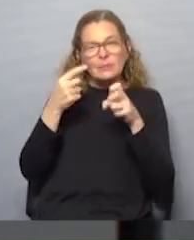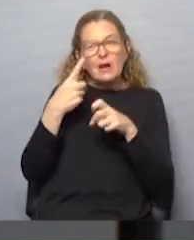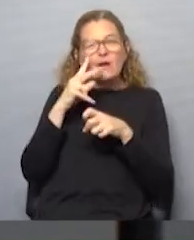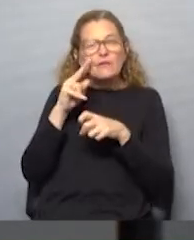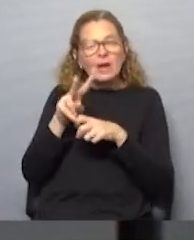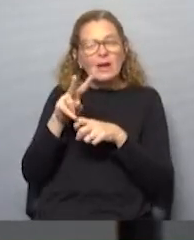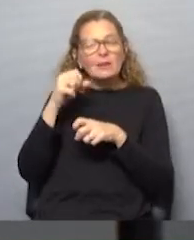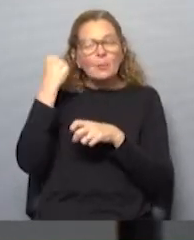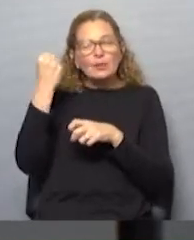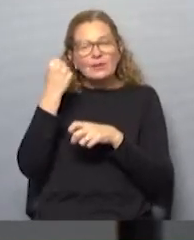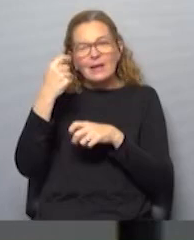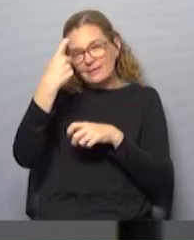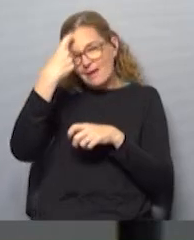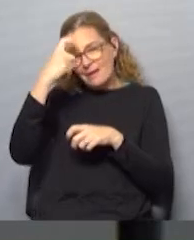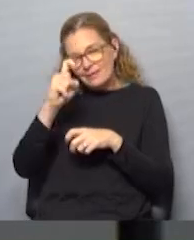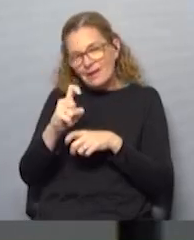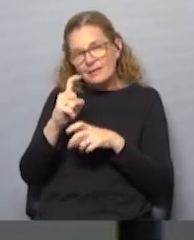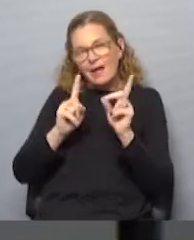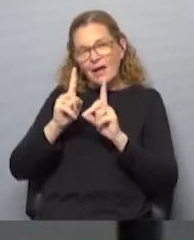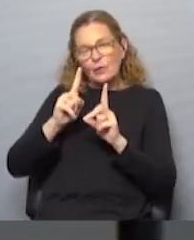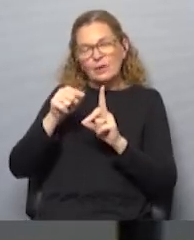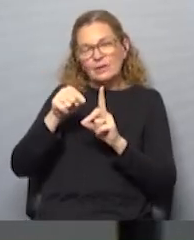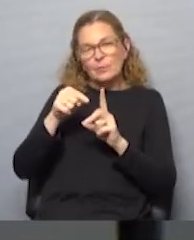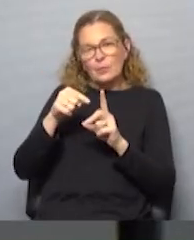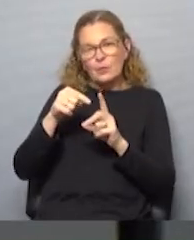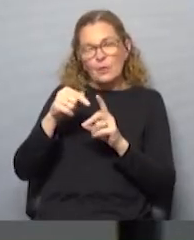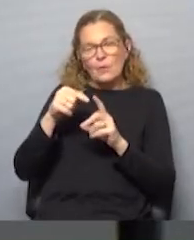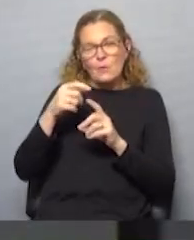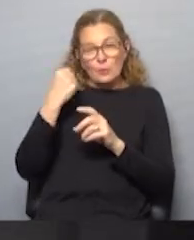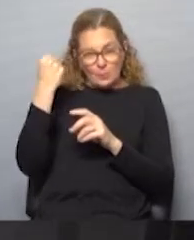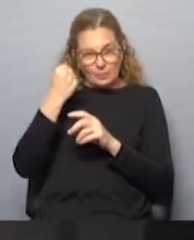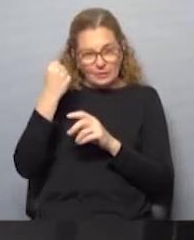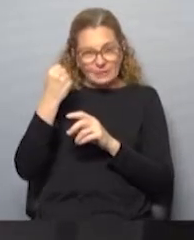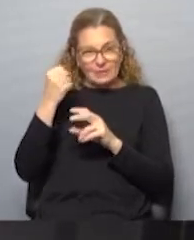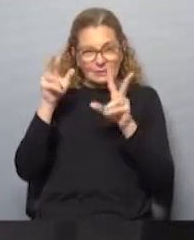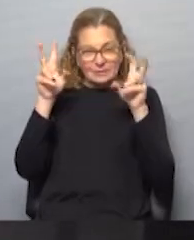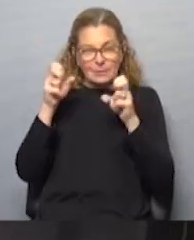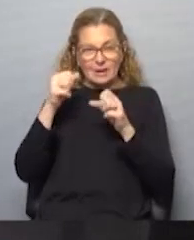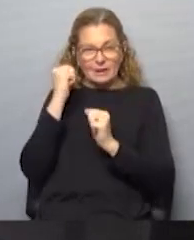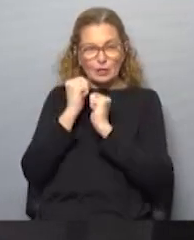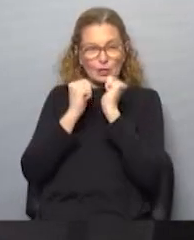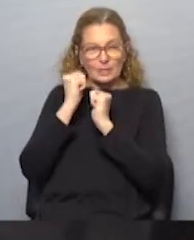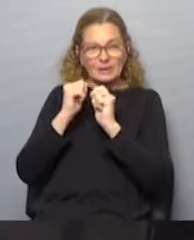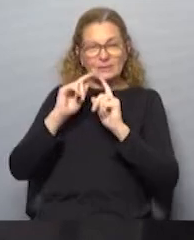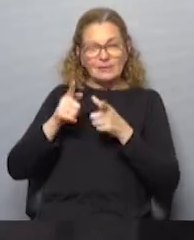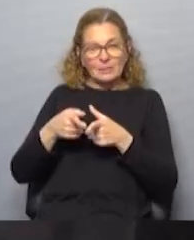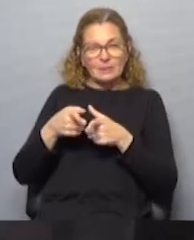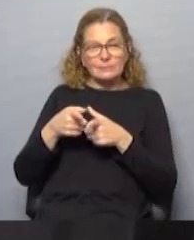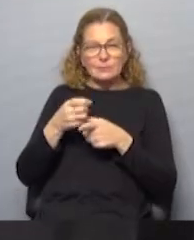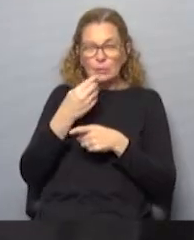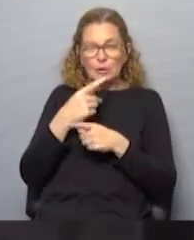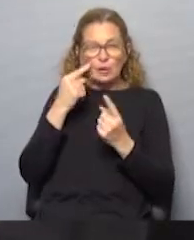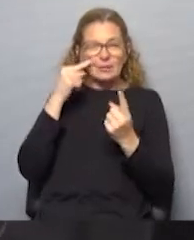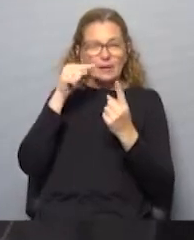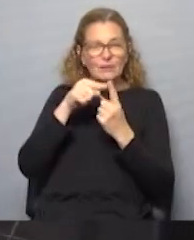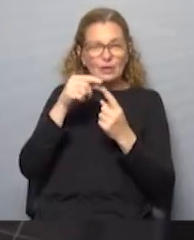importancia de la ciencia algo que también atravesará todo el programa además de la economía en este sentido y bueno desafíos